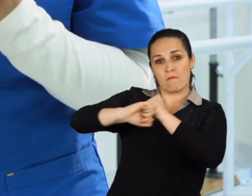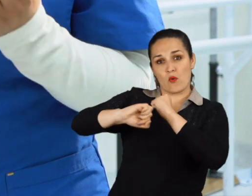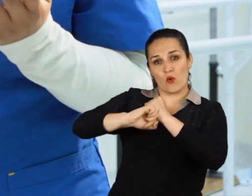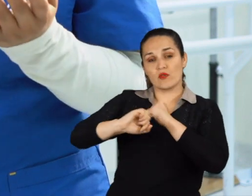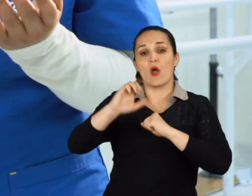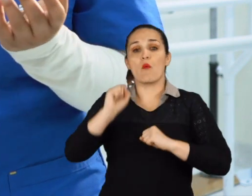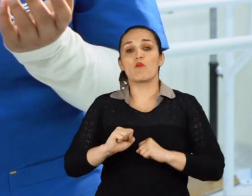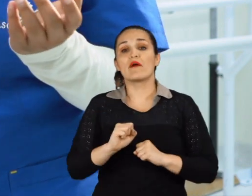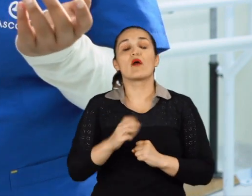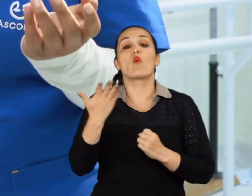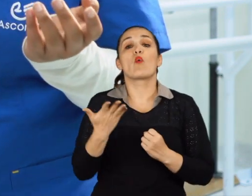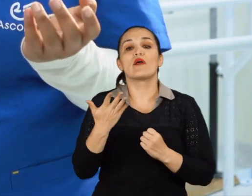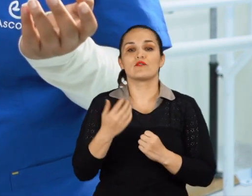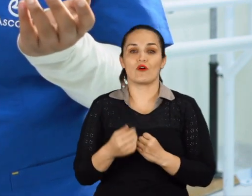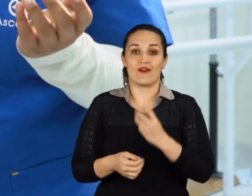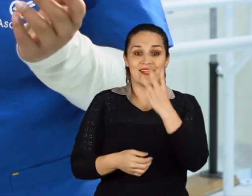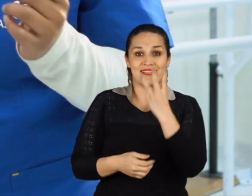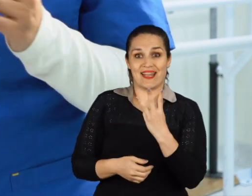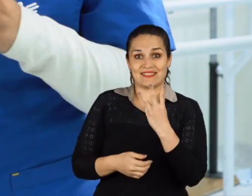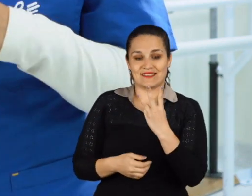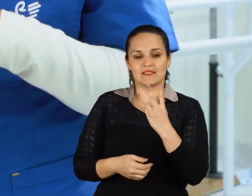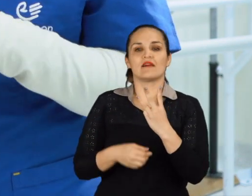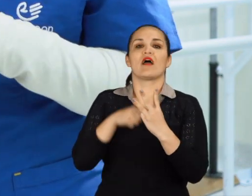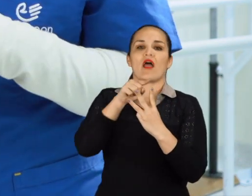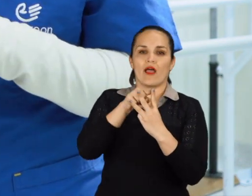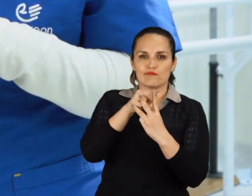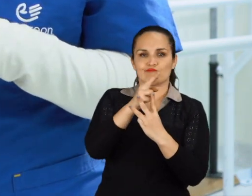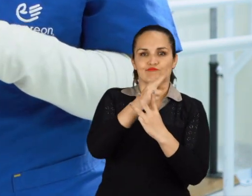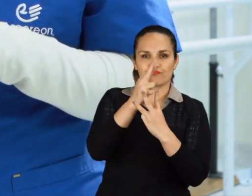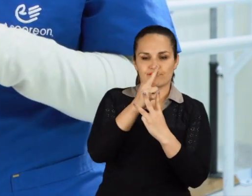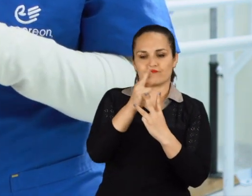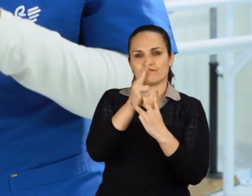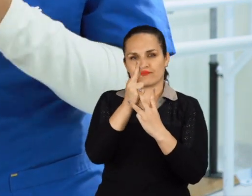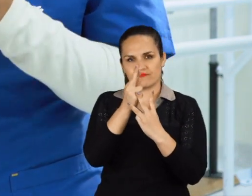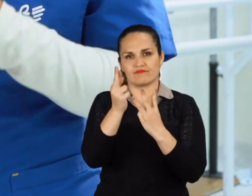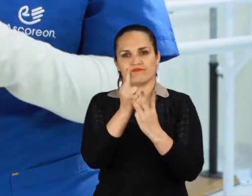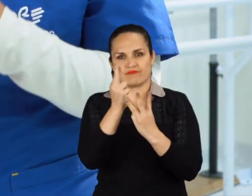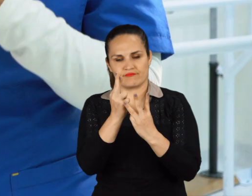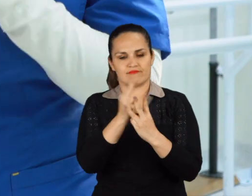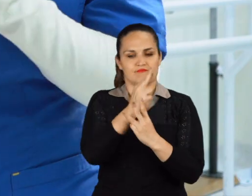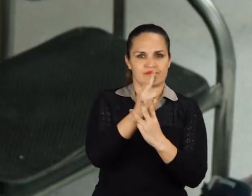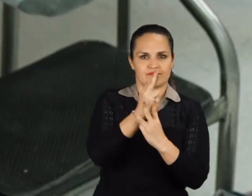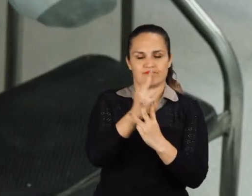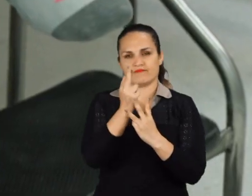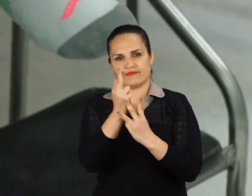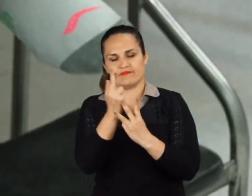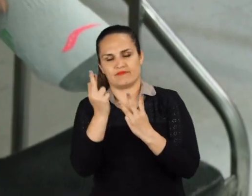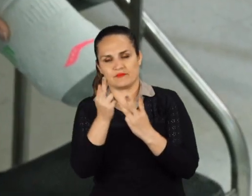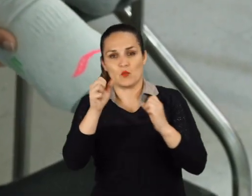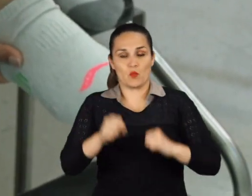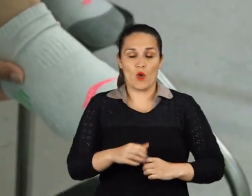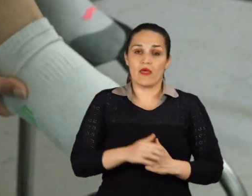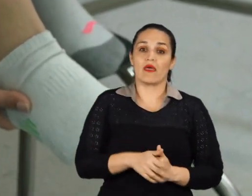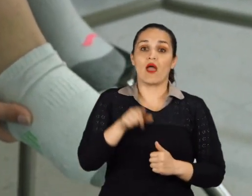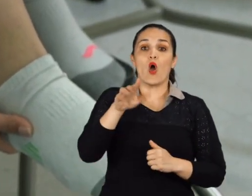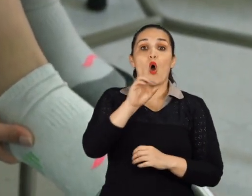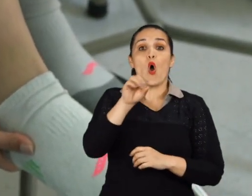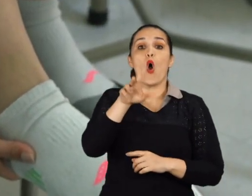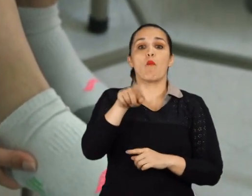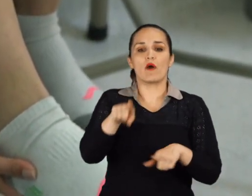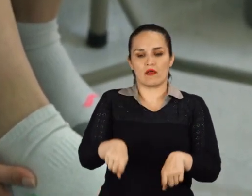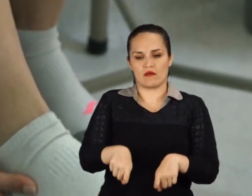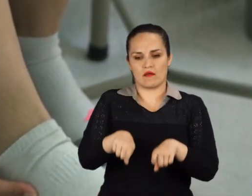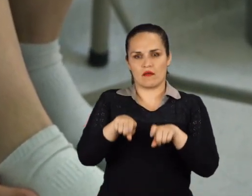hacer dos series de tres repeticiones. Listo, el segundo ejercicio que podemos trabajar es pedirle a la paciente que flexione la rodilla hasta donde más